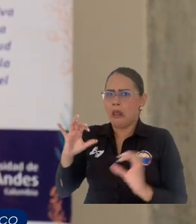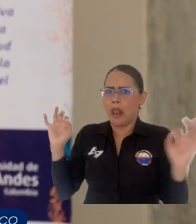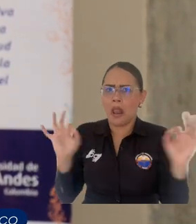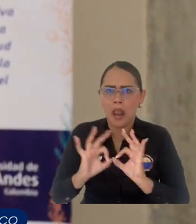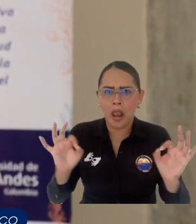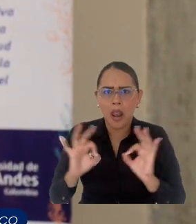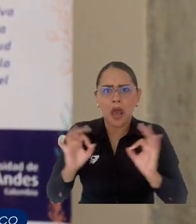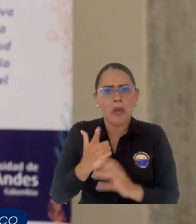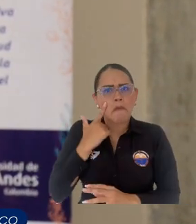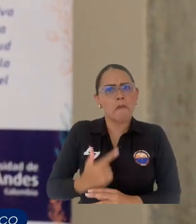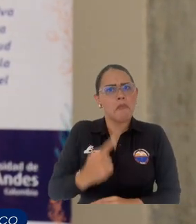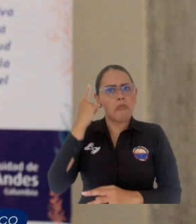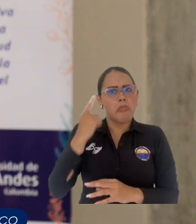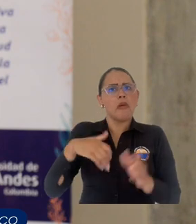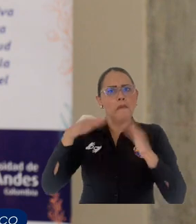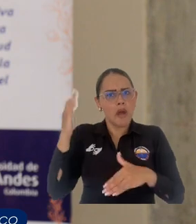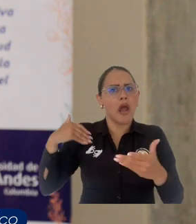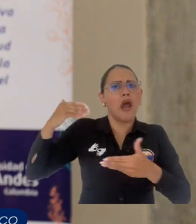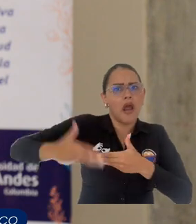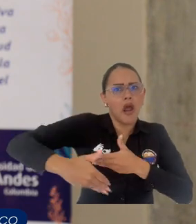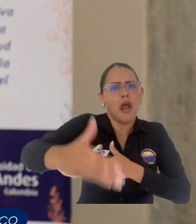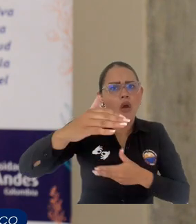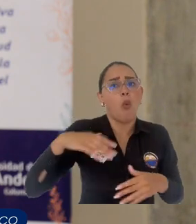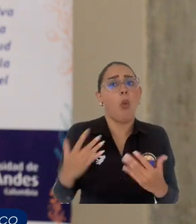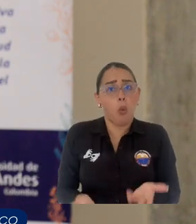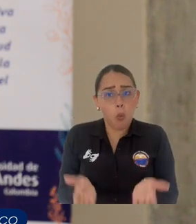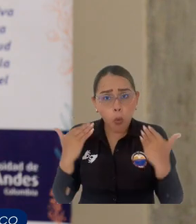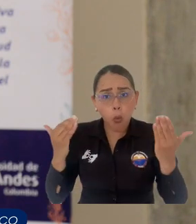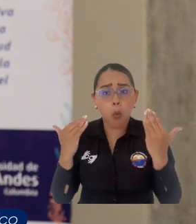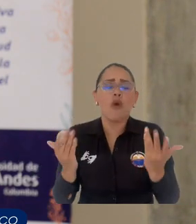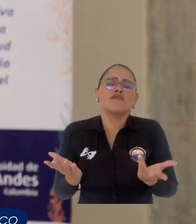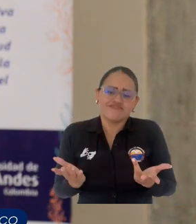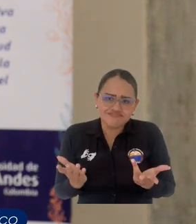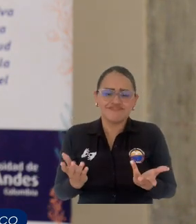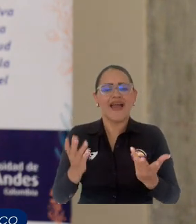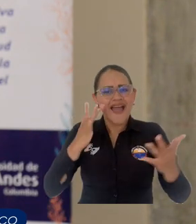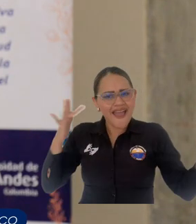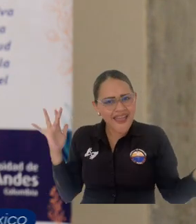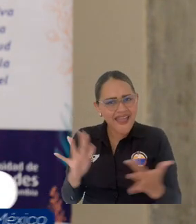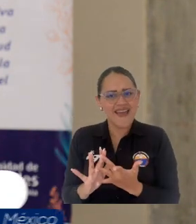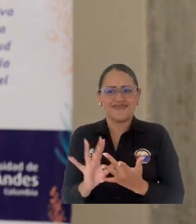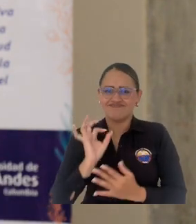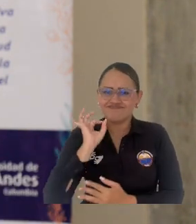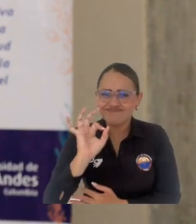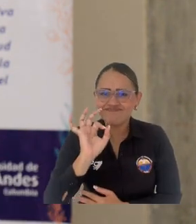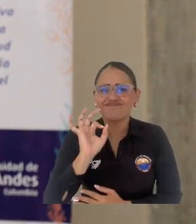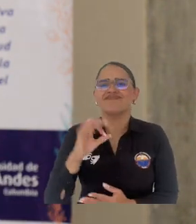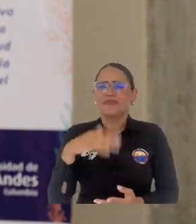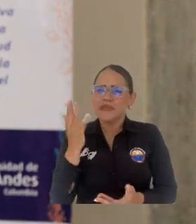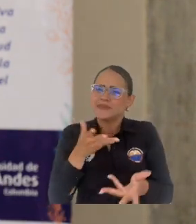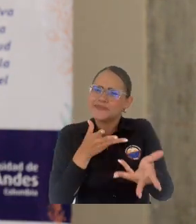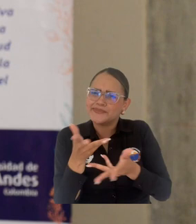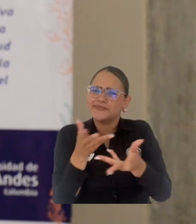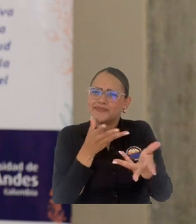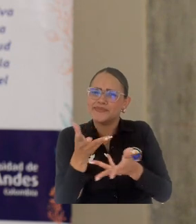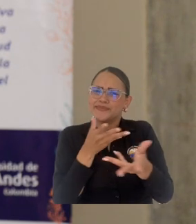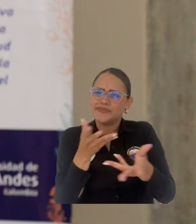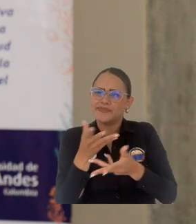había considerado programas precisamente para insertarse y